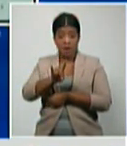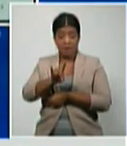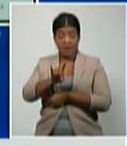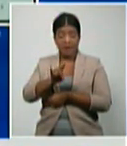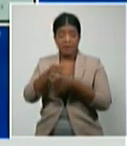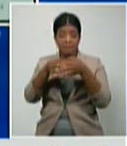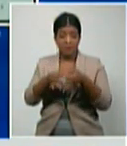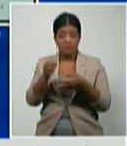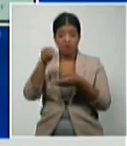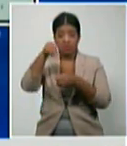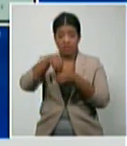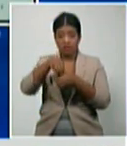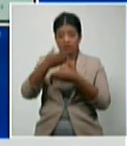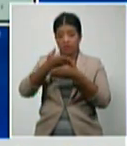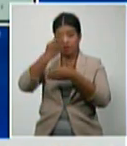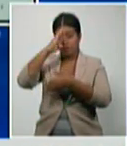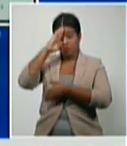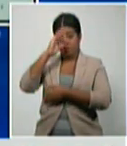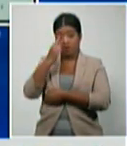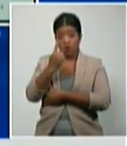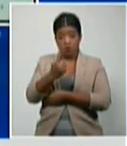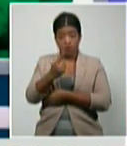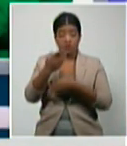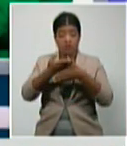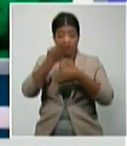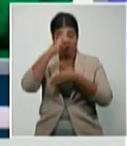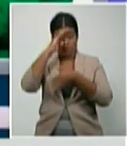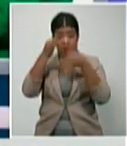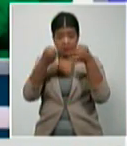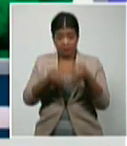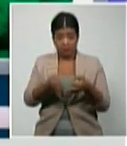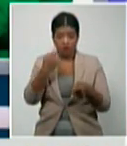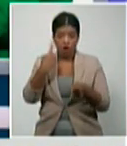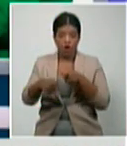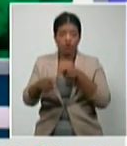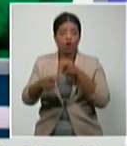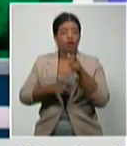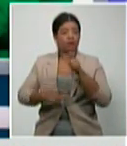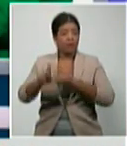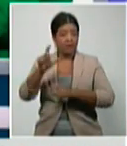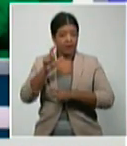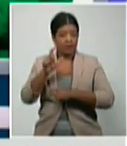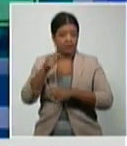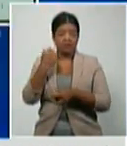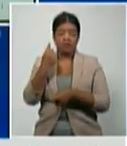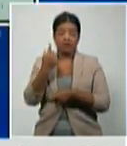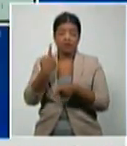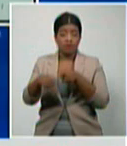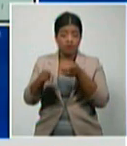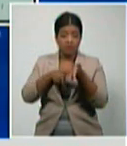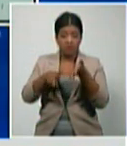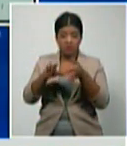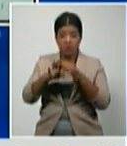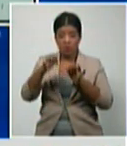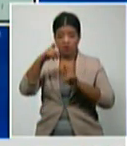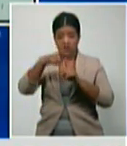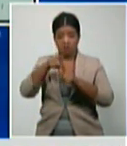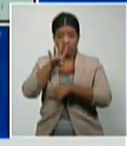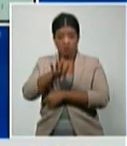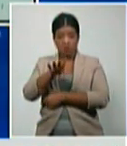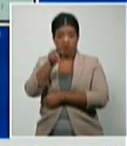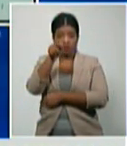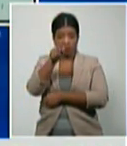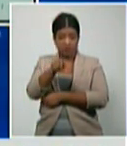Granma con 2 importados del municipio Campechuela, y la provincia de Guantánamo con 4 casos